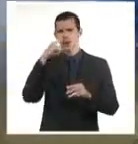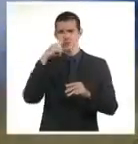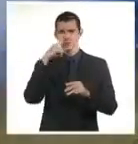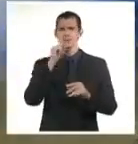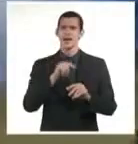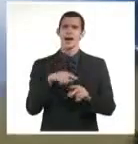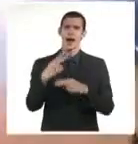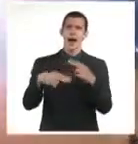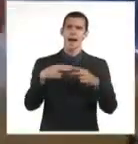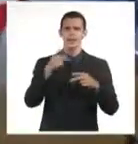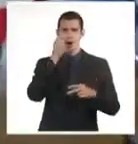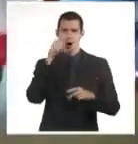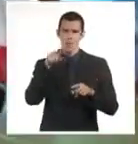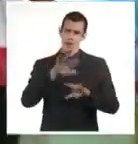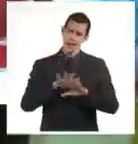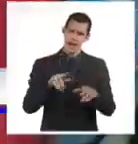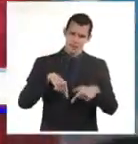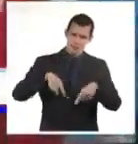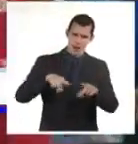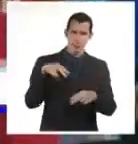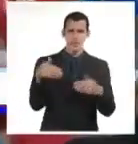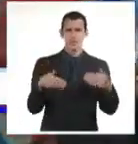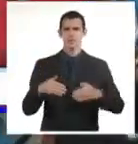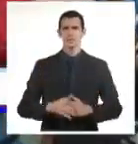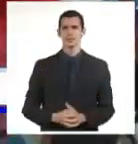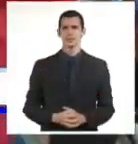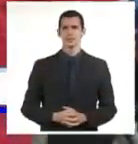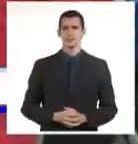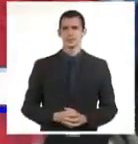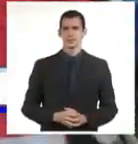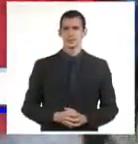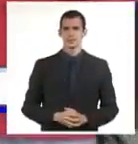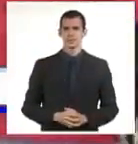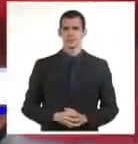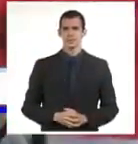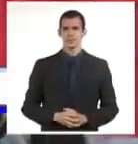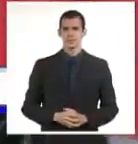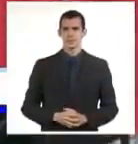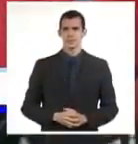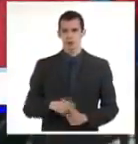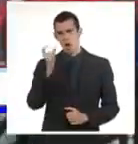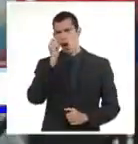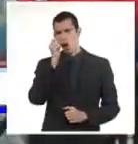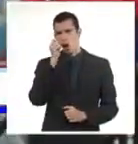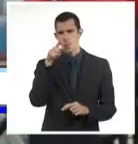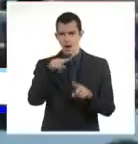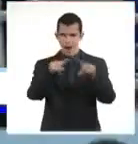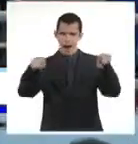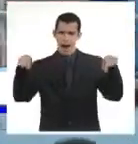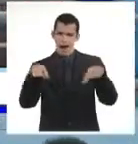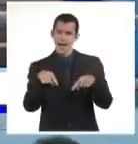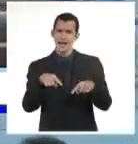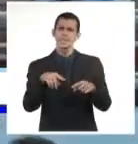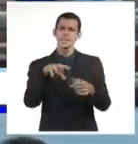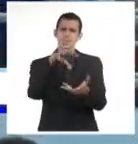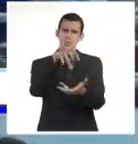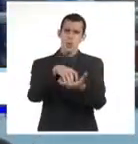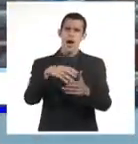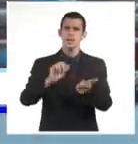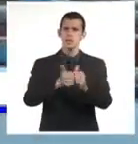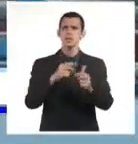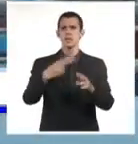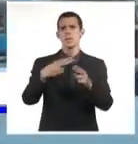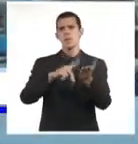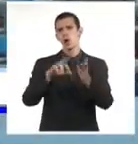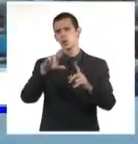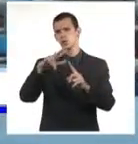Con paso seguro, Juan, orgulloso de su larga trayectoria en el boxeo, hizo su estreno en la Gramontina Sala Rafael Fortún, el bicampeón olímpico